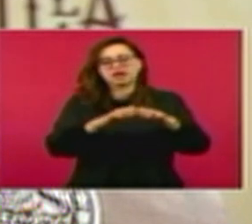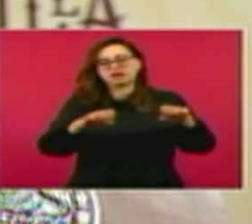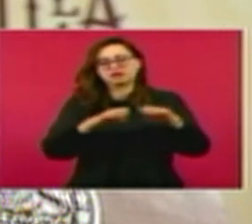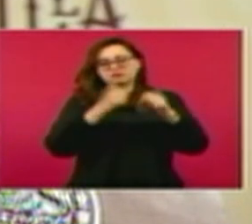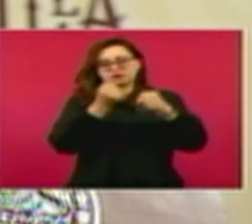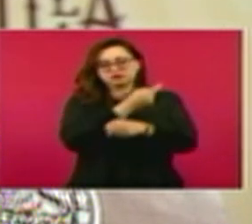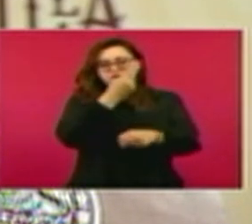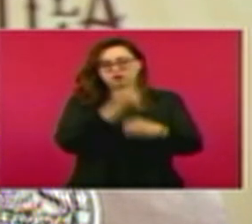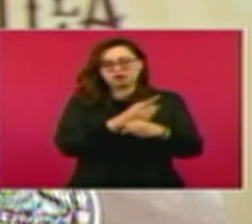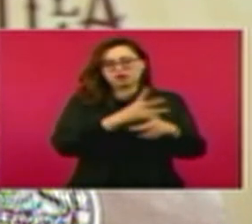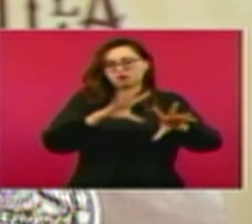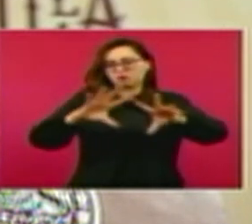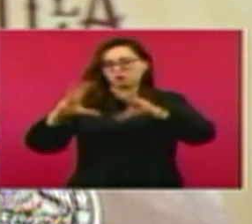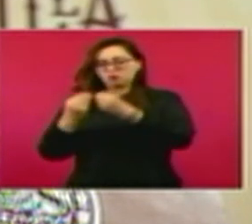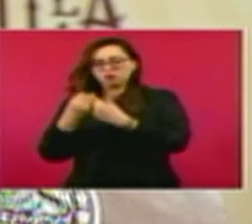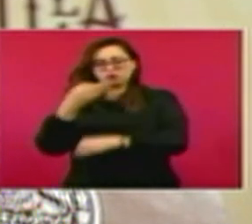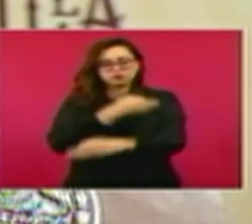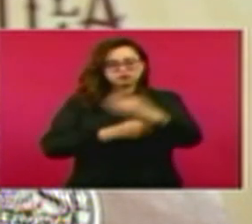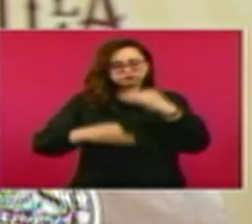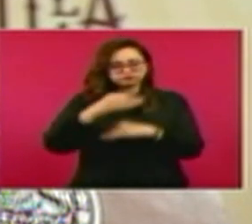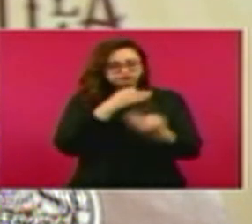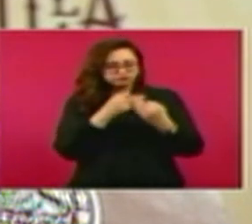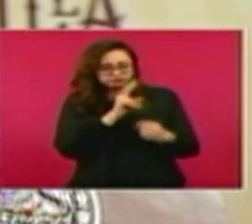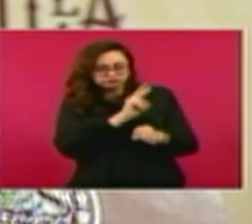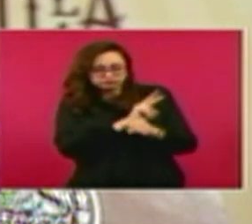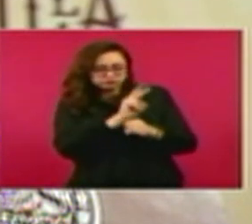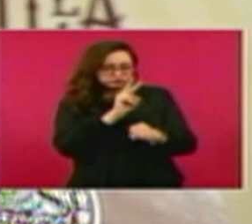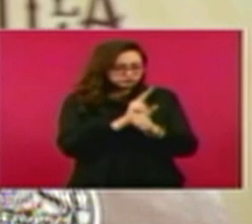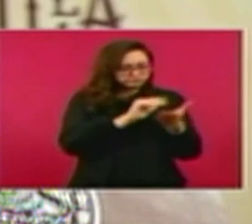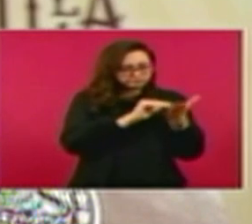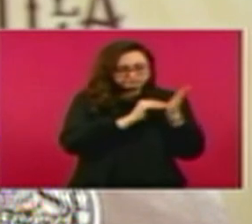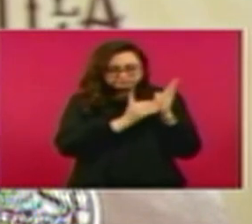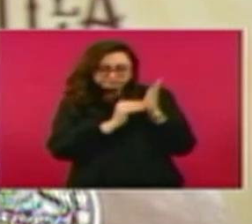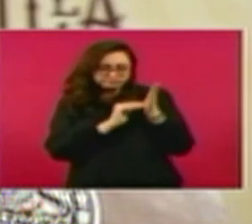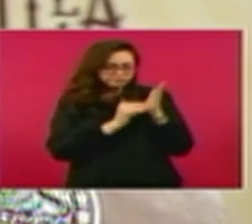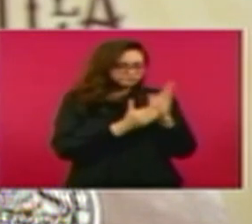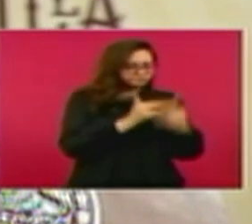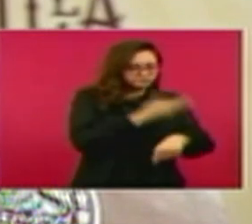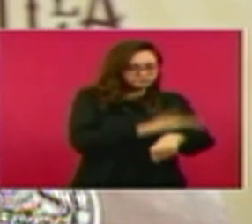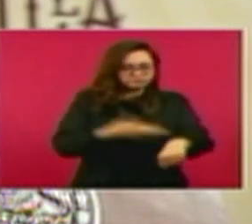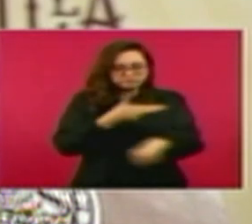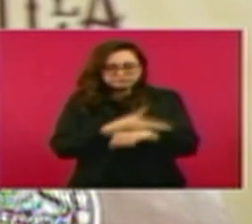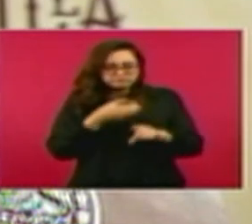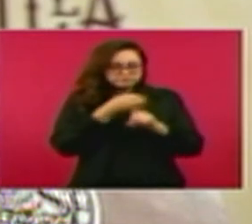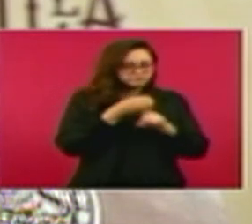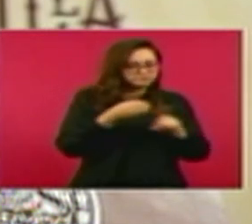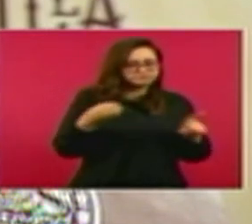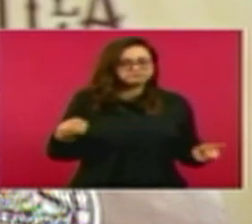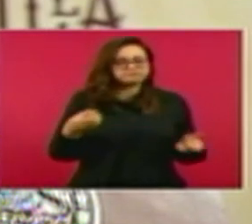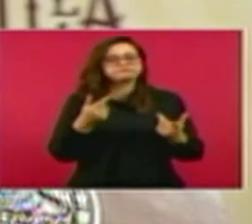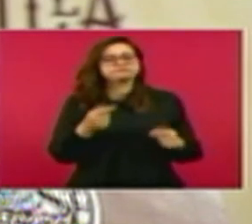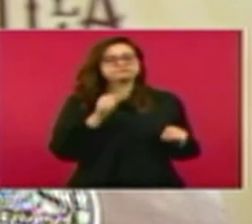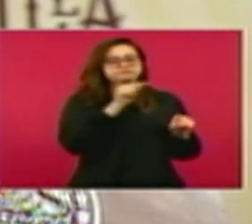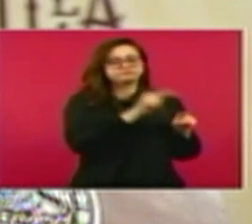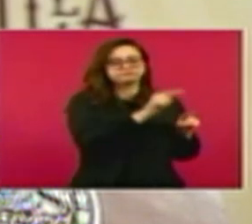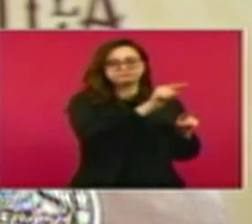trasladando precisamente a Ovidio hacia la Ciudad de México, donde sería pues ya puesto a disposición de las autoridades en